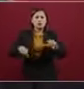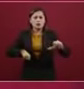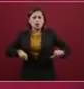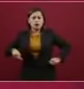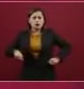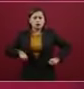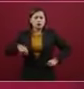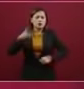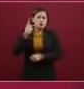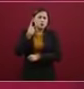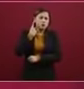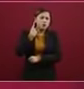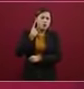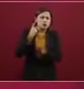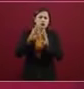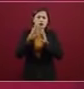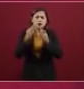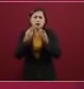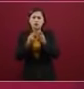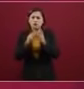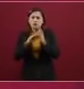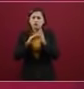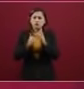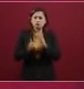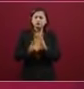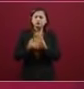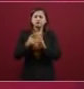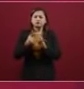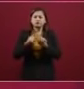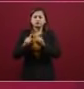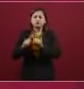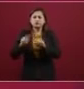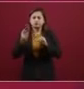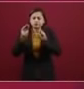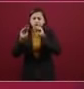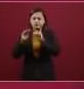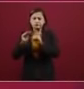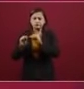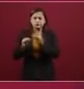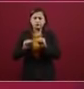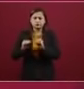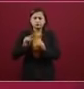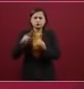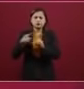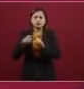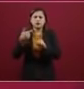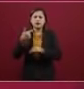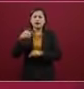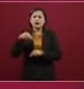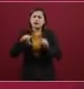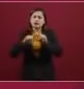políticas, estrategias y acciones para la Guardia Nacional. Número tres, elaboración de